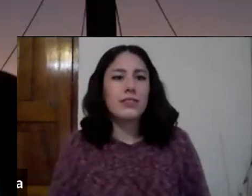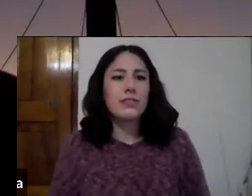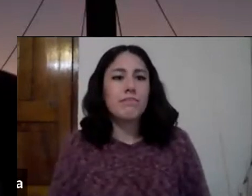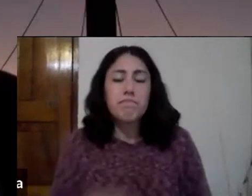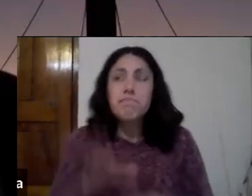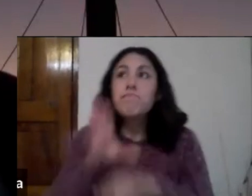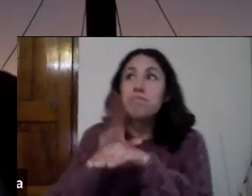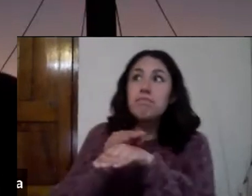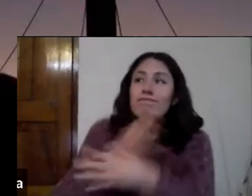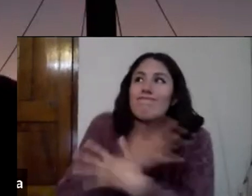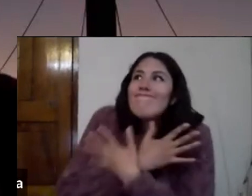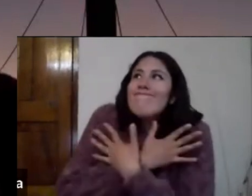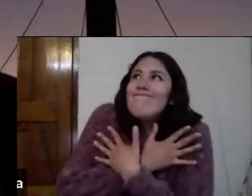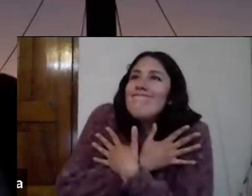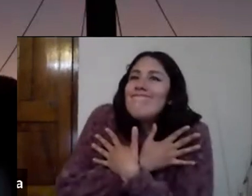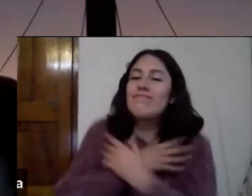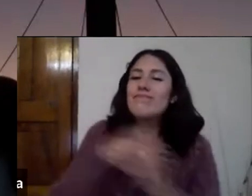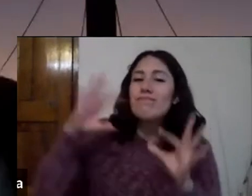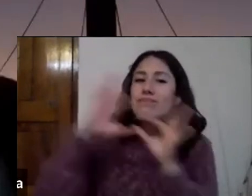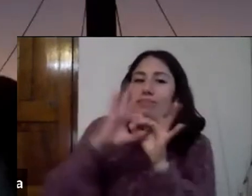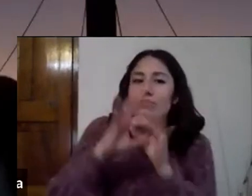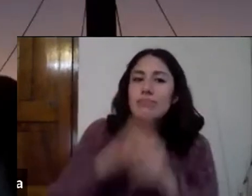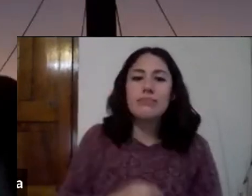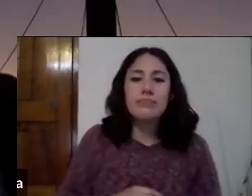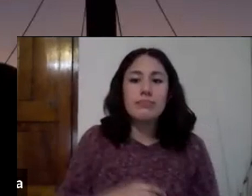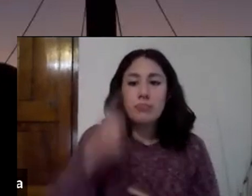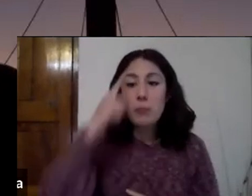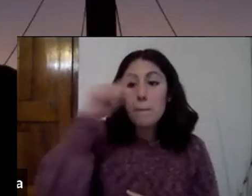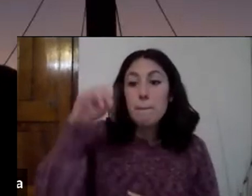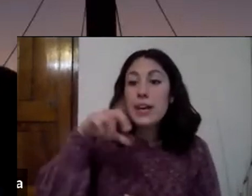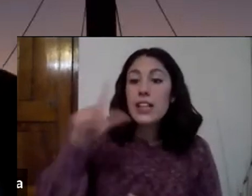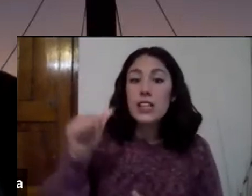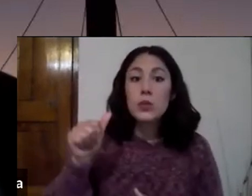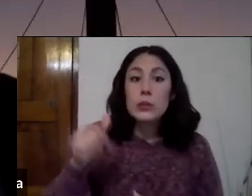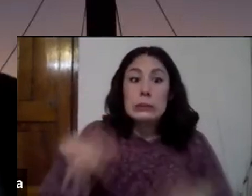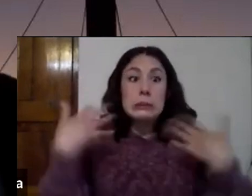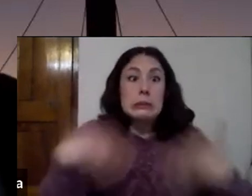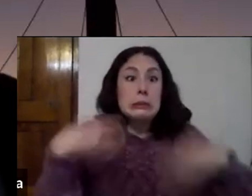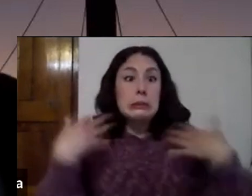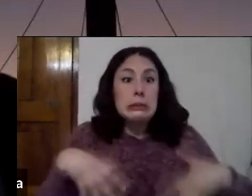podamos volvernos radiantes ante Él y no consumidos por Él.